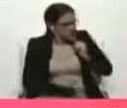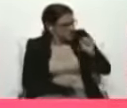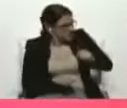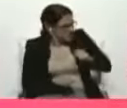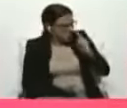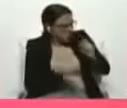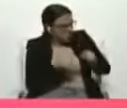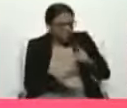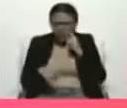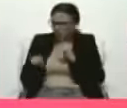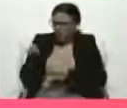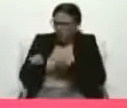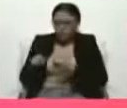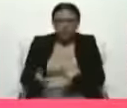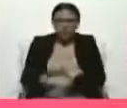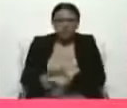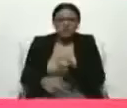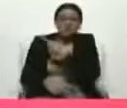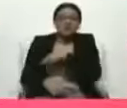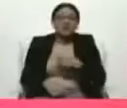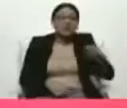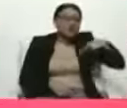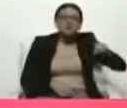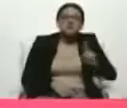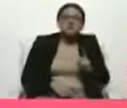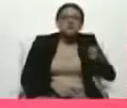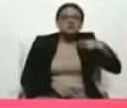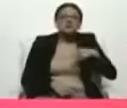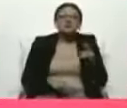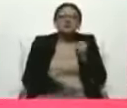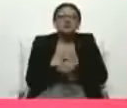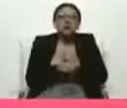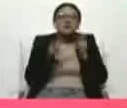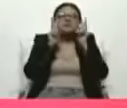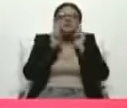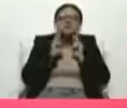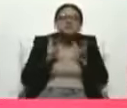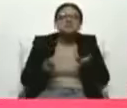la tranquilidad, la paz te la garantizamos nosotros, te la garantiza Nicolás.